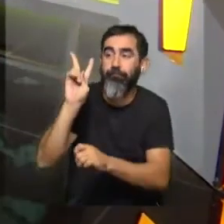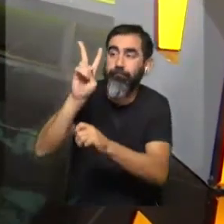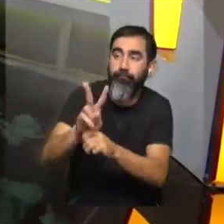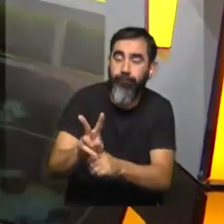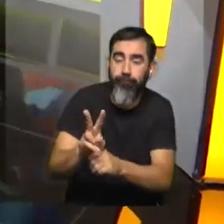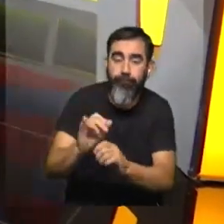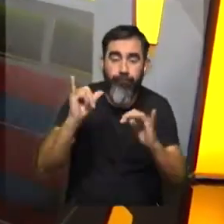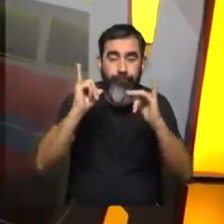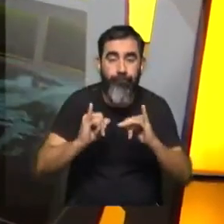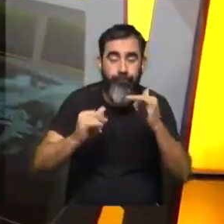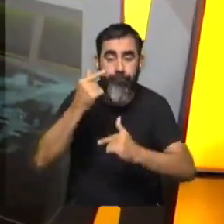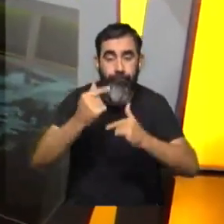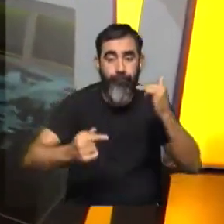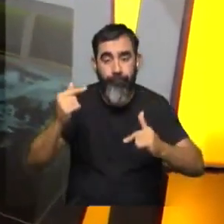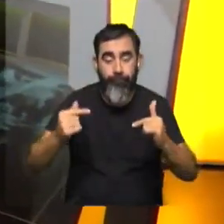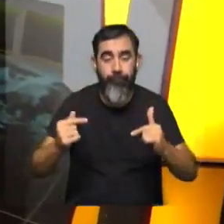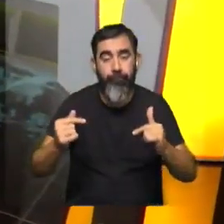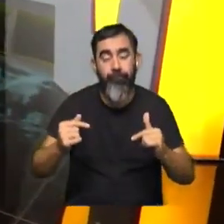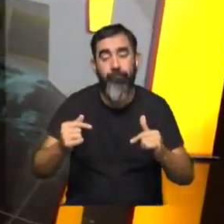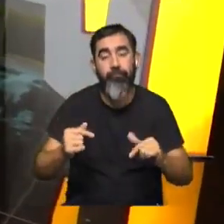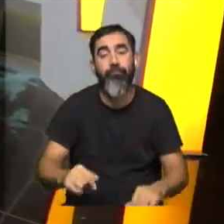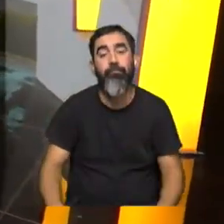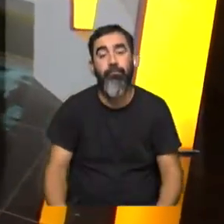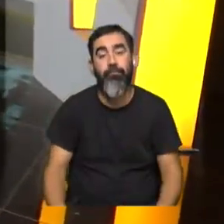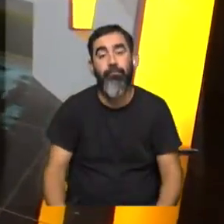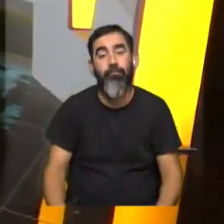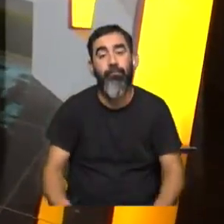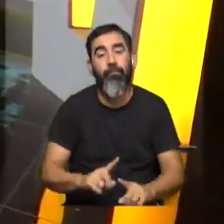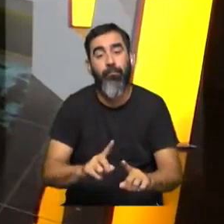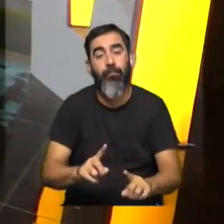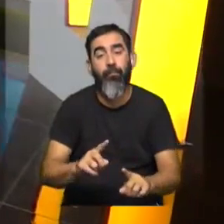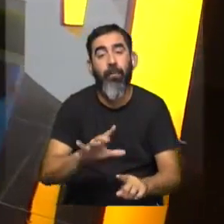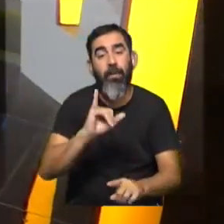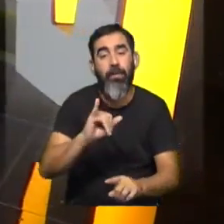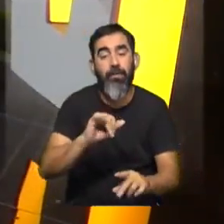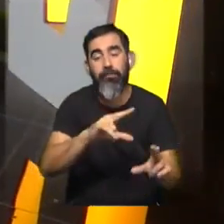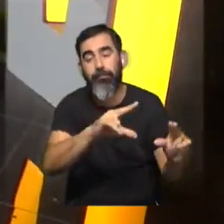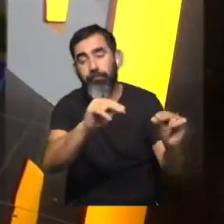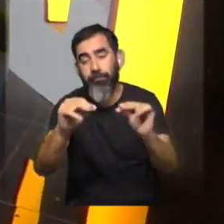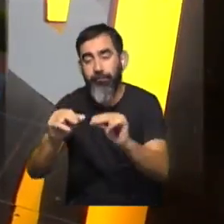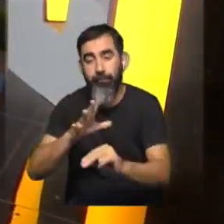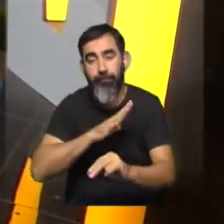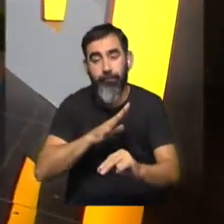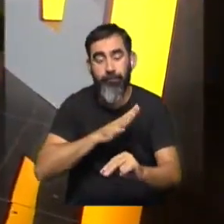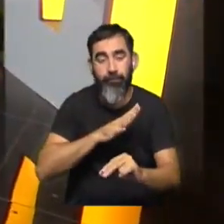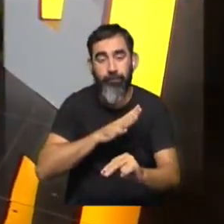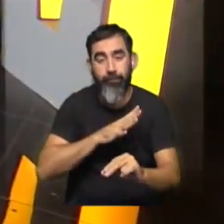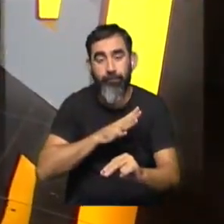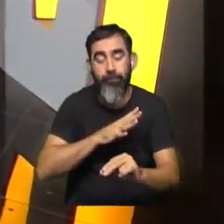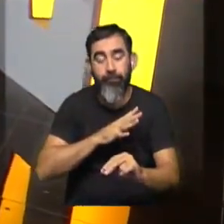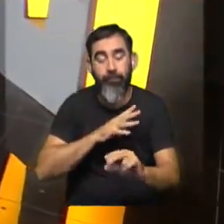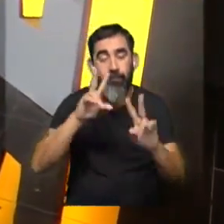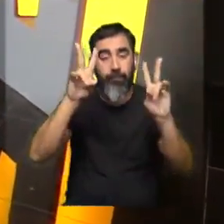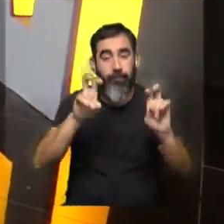abrir un paréntesis, no vamos a estar ajenos a la polémica habitual que tiene que ver con el extractivismo. Acá